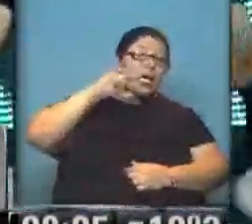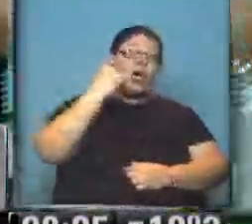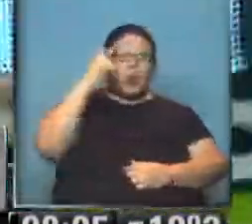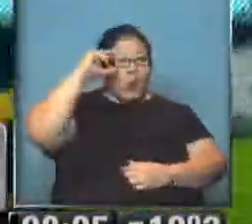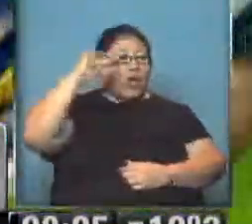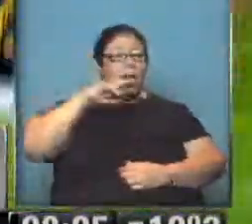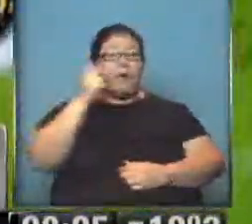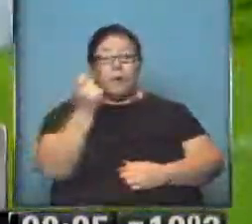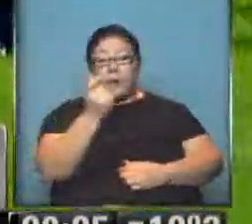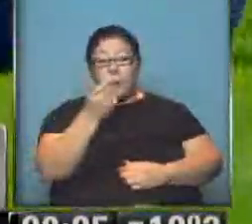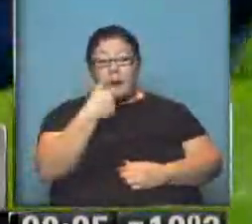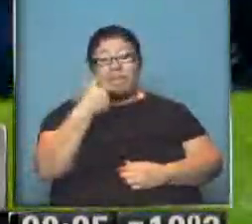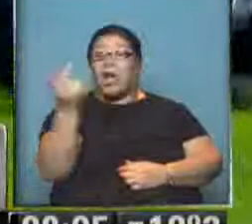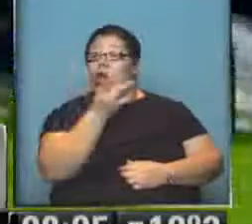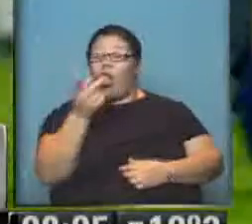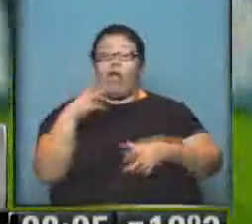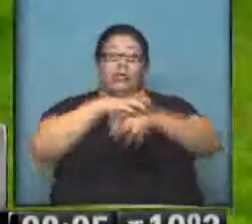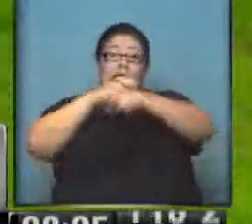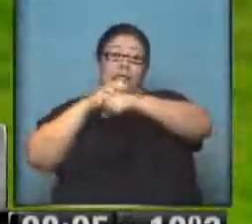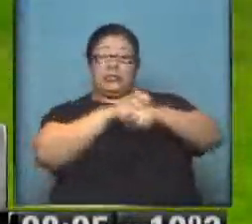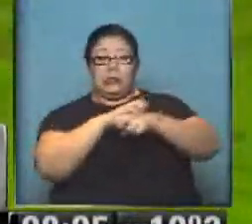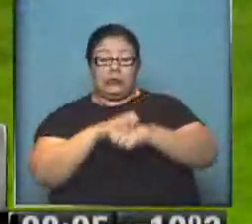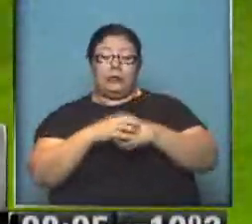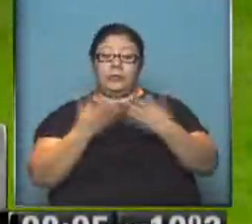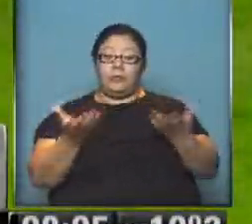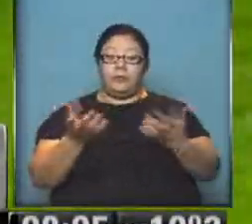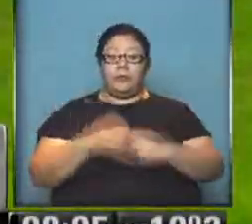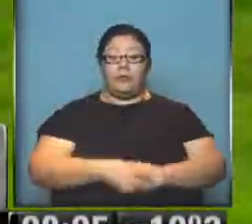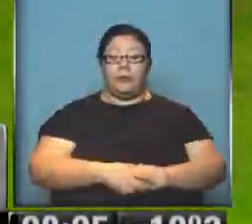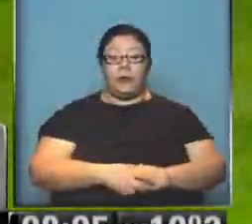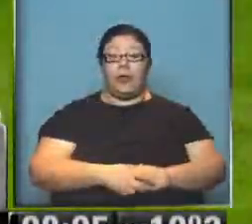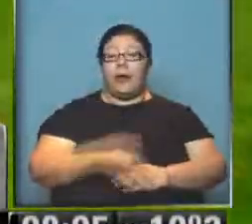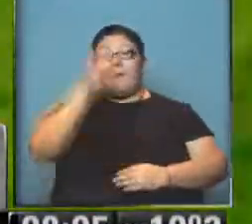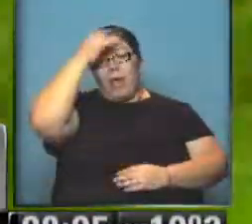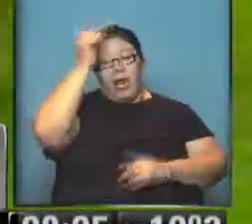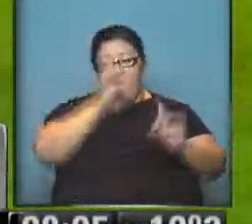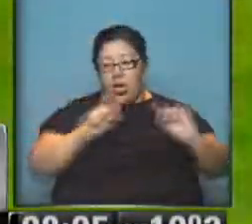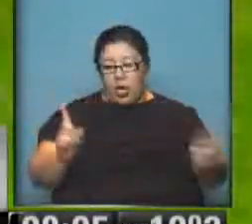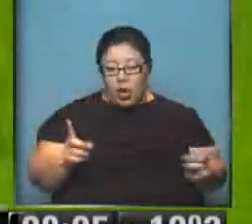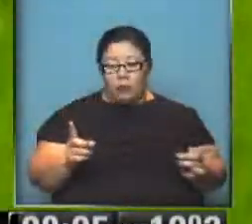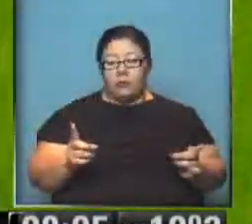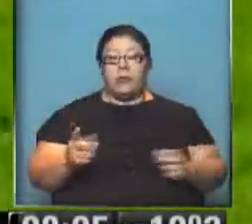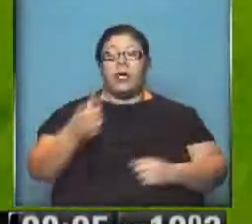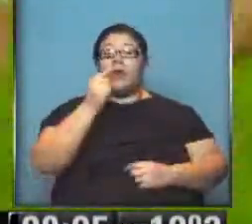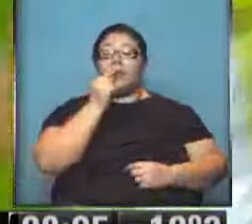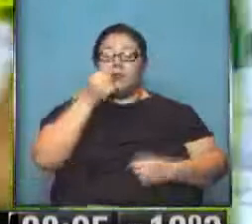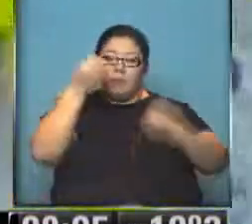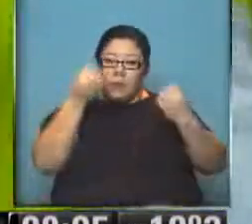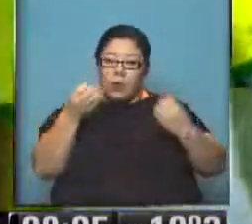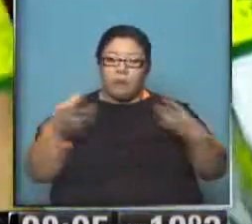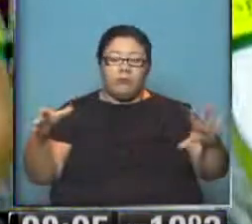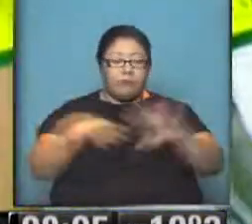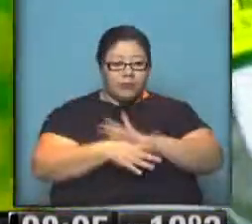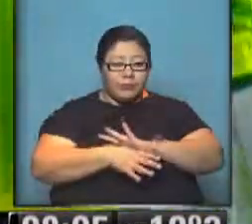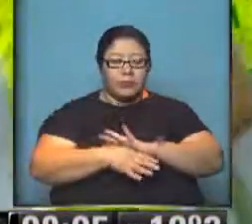¿Ves? Hay agarrón. Sí. Y también no fue penal, así que estuvo acertado Beligoy.